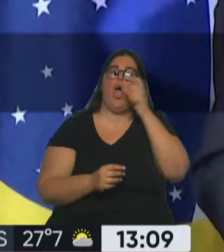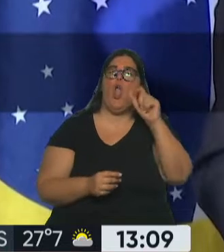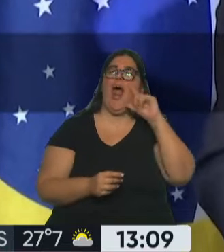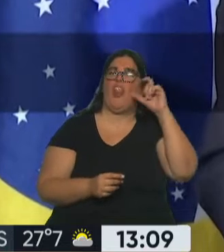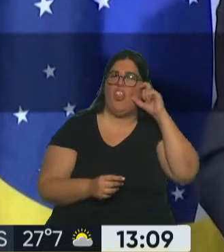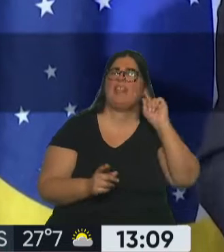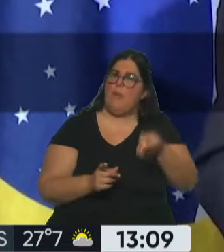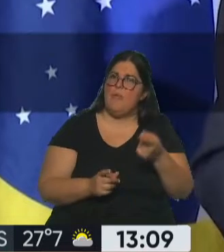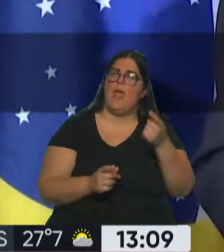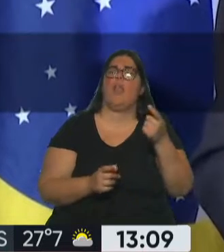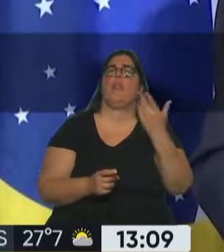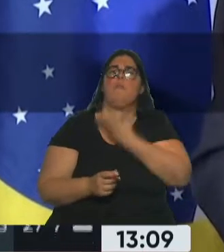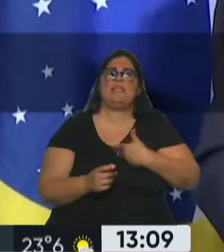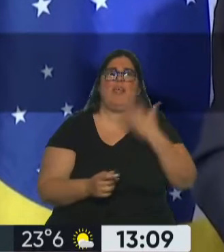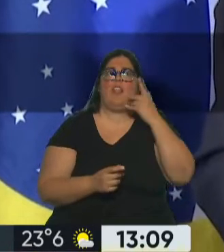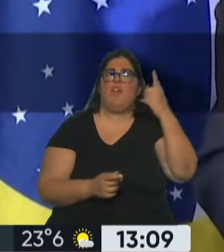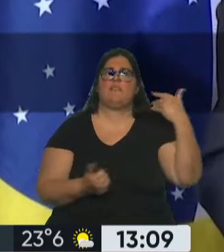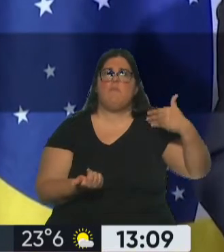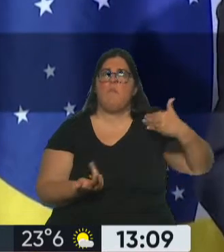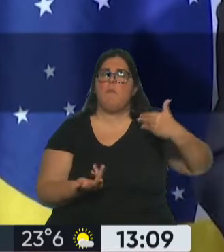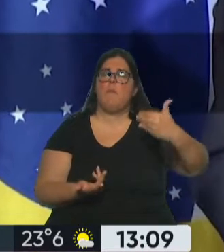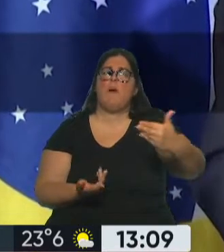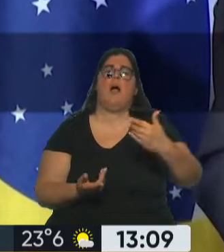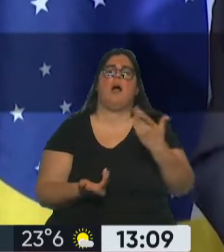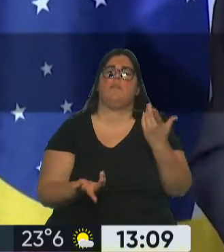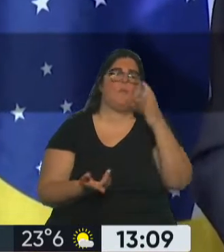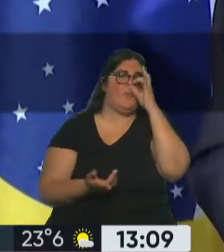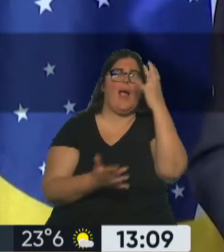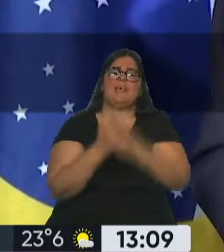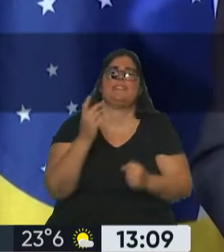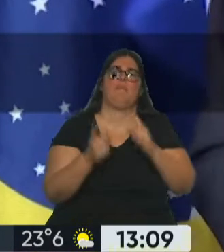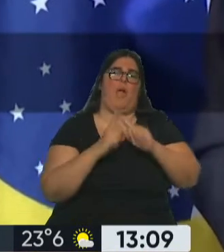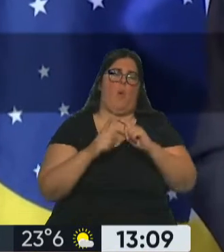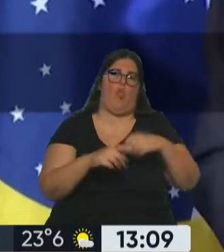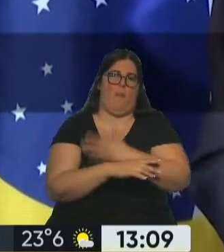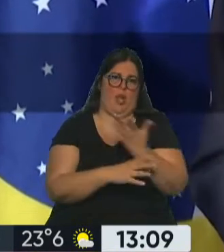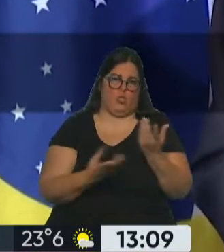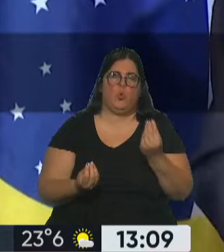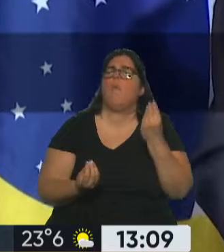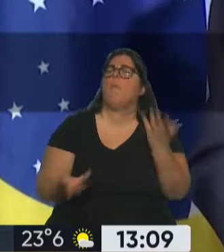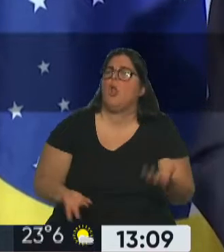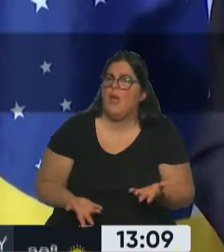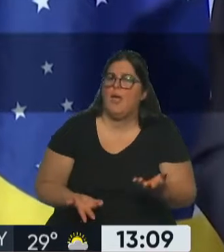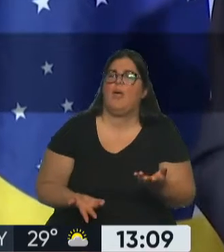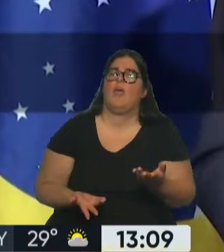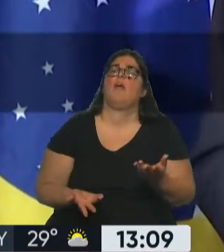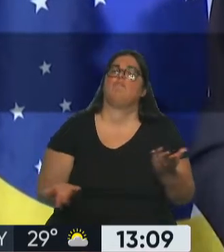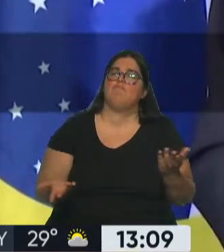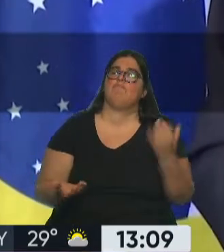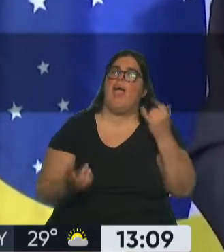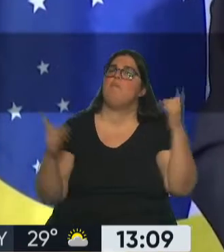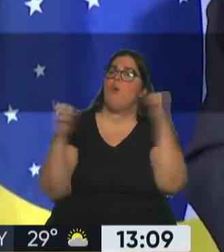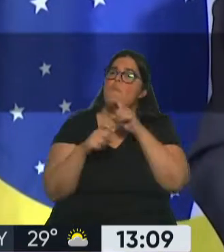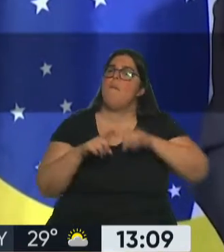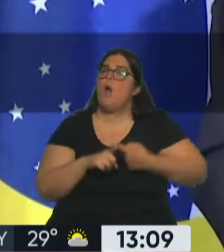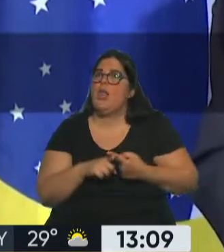Socialista, François Hollande. Nenhum deles se propõe a fazer acordo com o Mercosul, porque eles têm